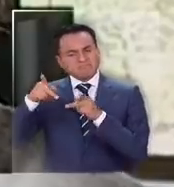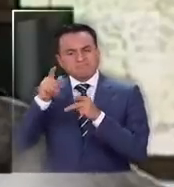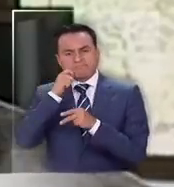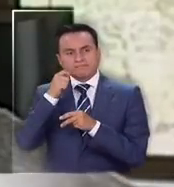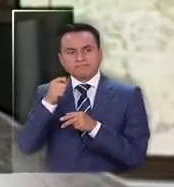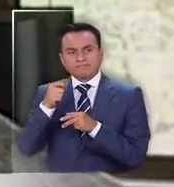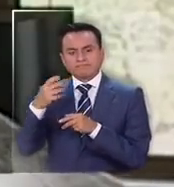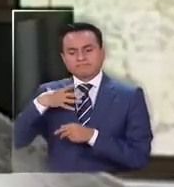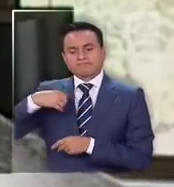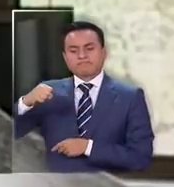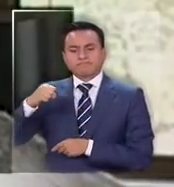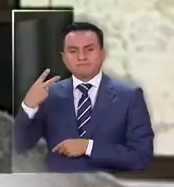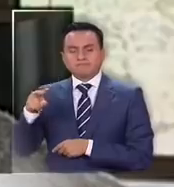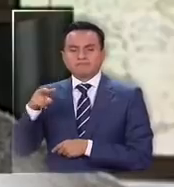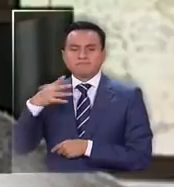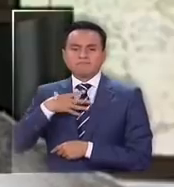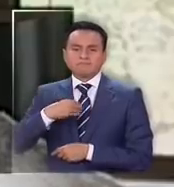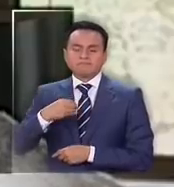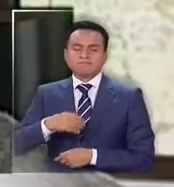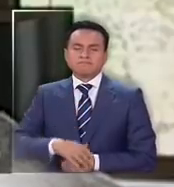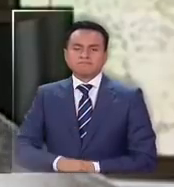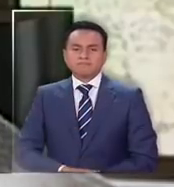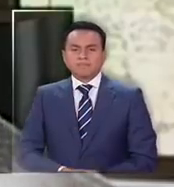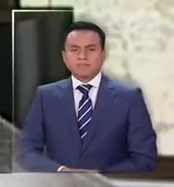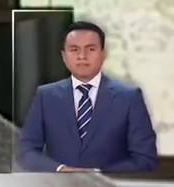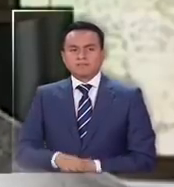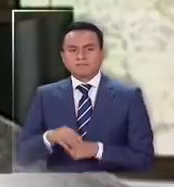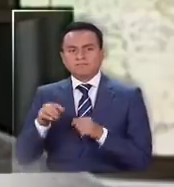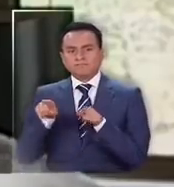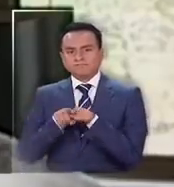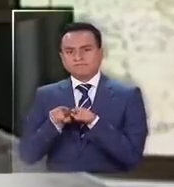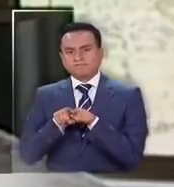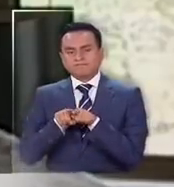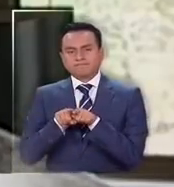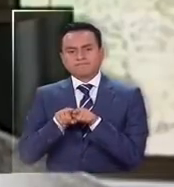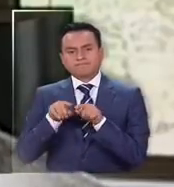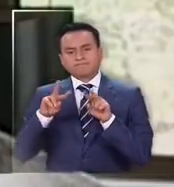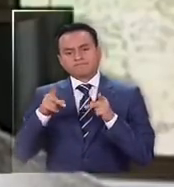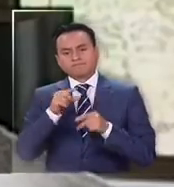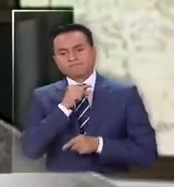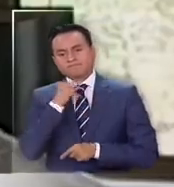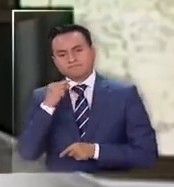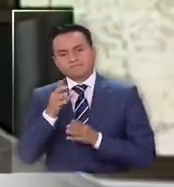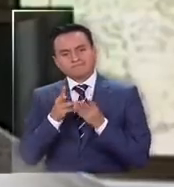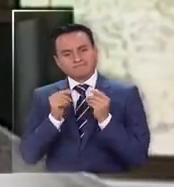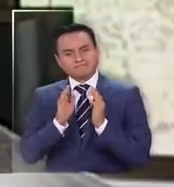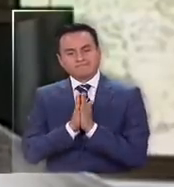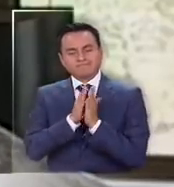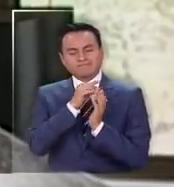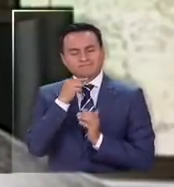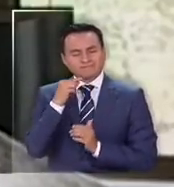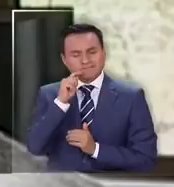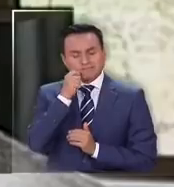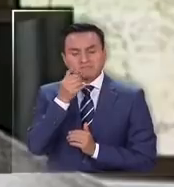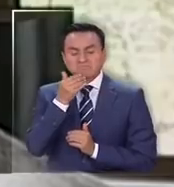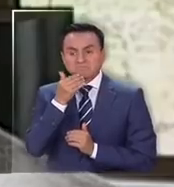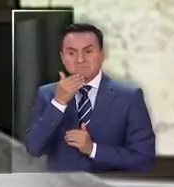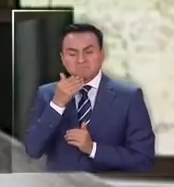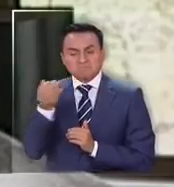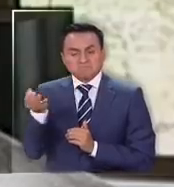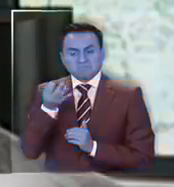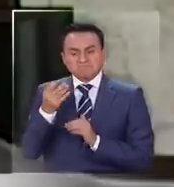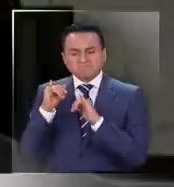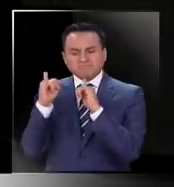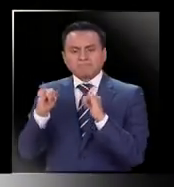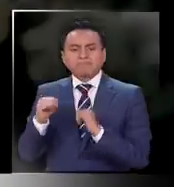me autoadopté como su hijo. No solo como el padre espiritual sacerdote, sino que lo considerara a